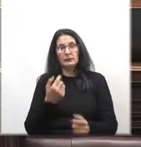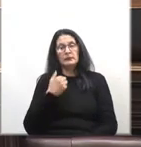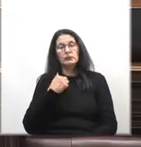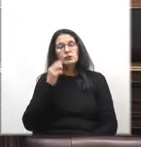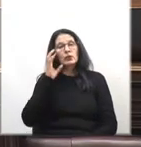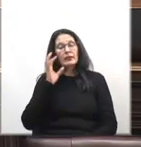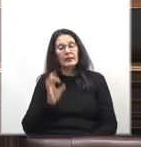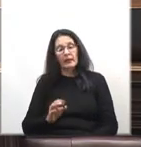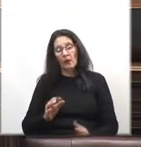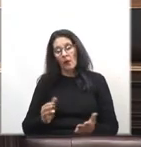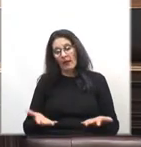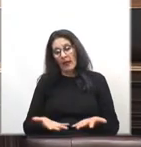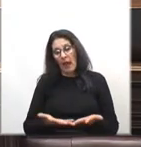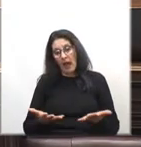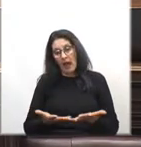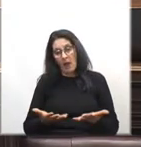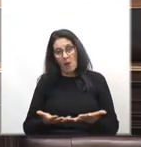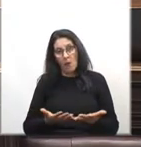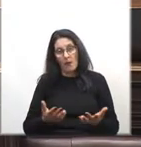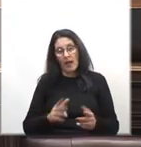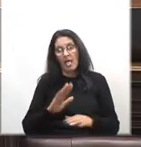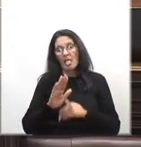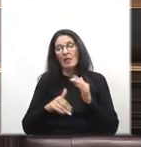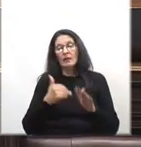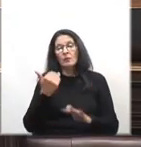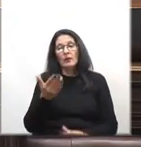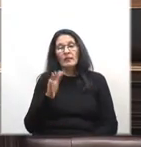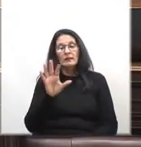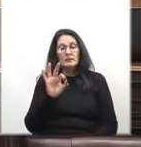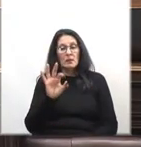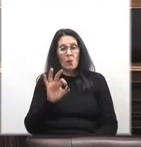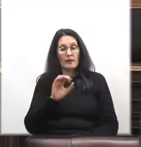que a esta altura, después de 50 años